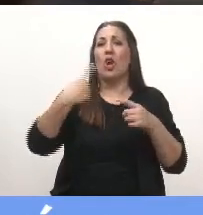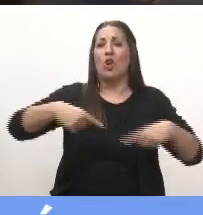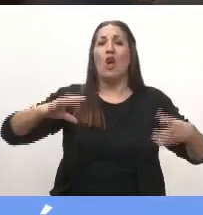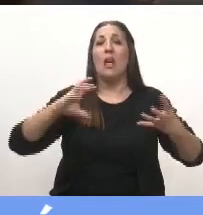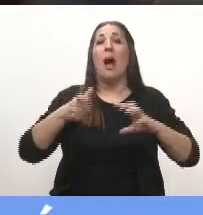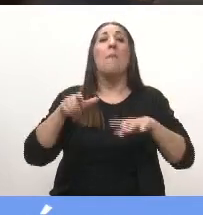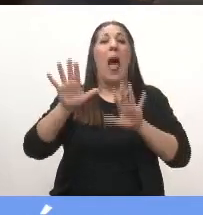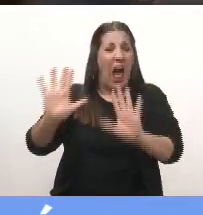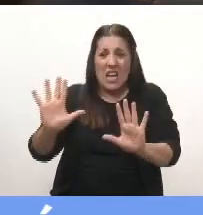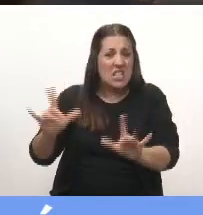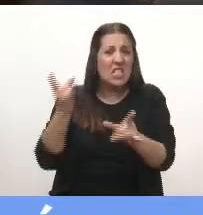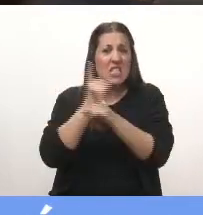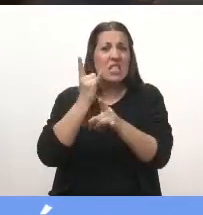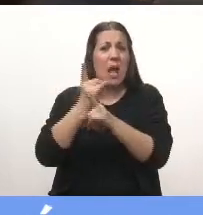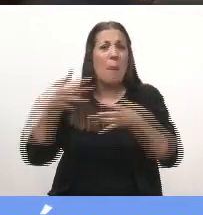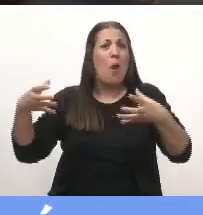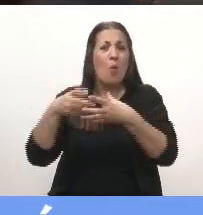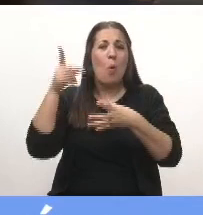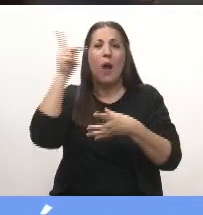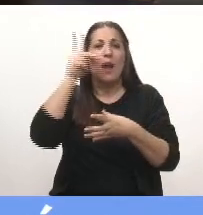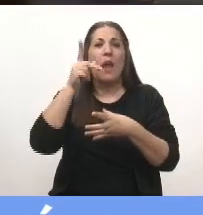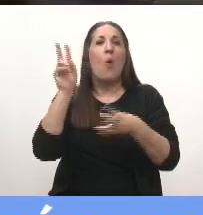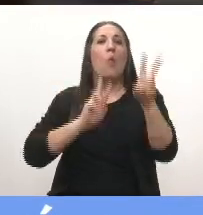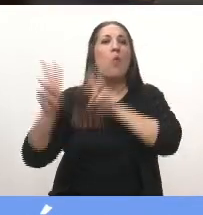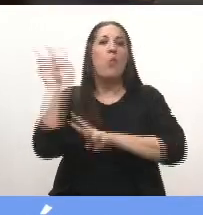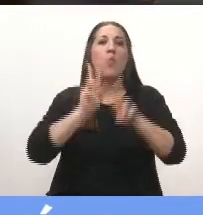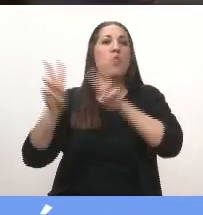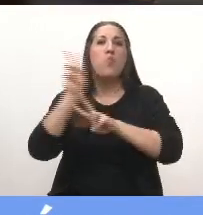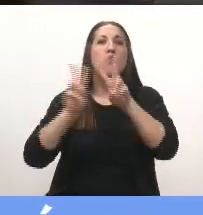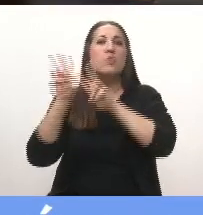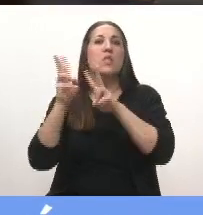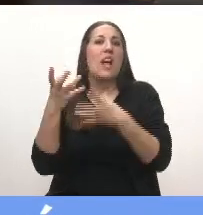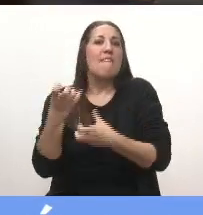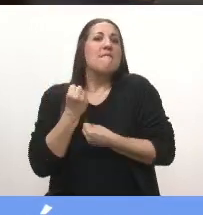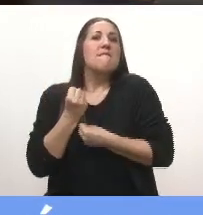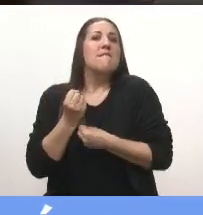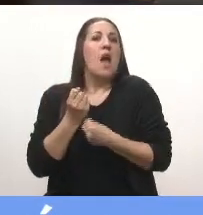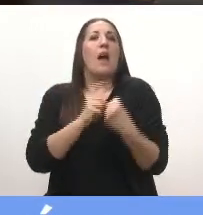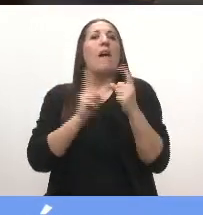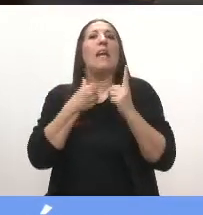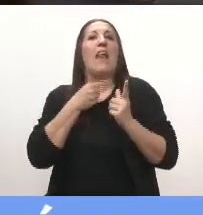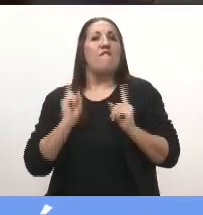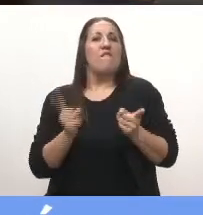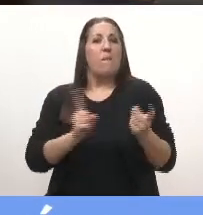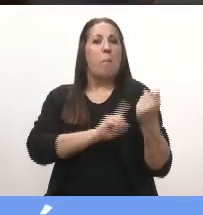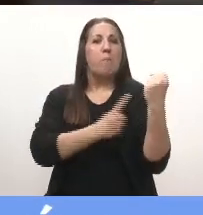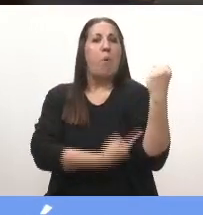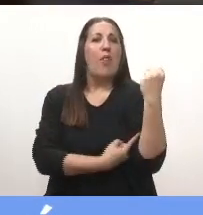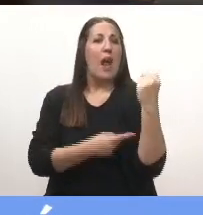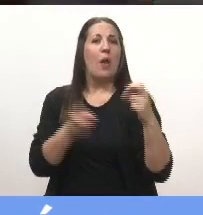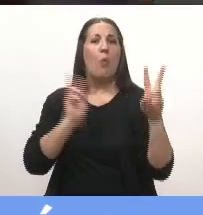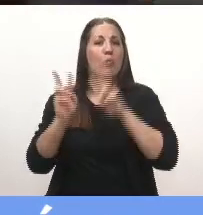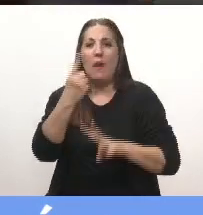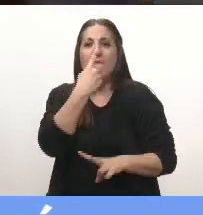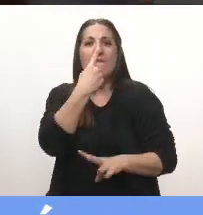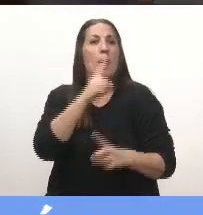el cristianismo para para poder aferrarse a esa porción de poder que tanto desean a esa porción de poder